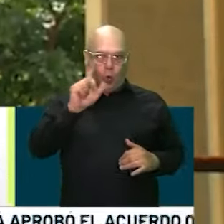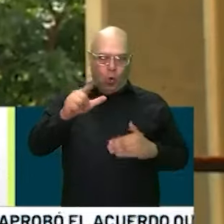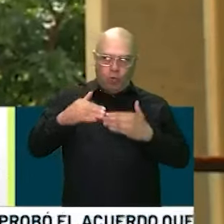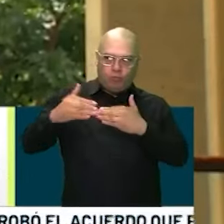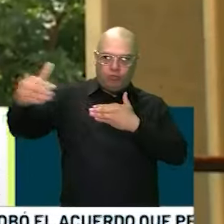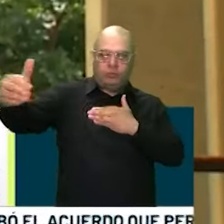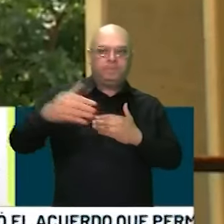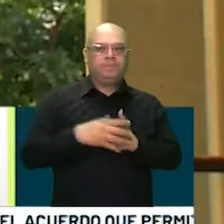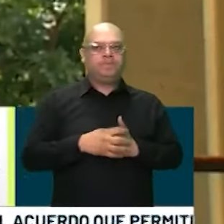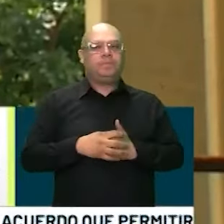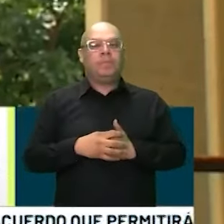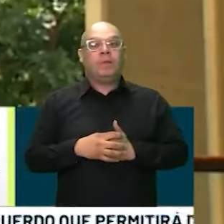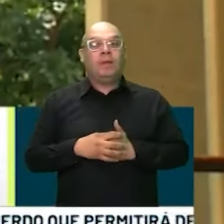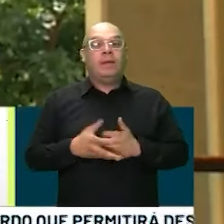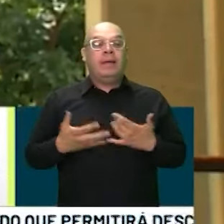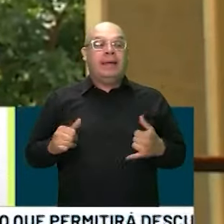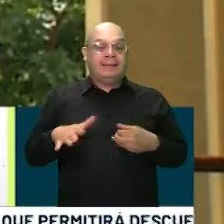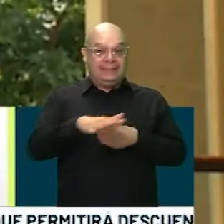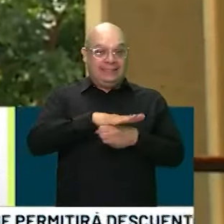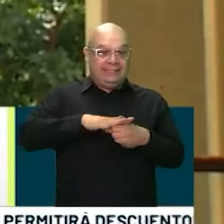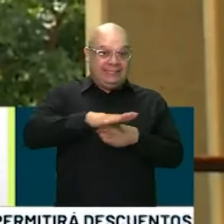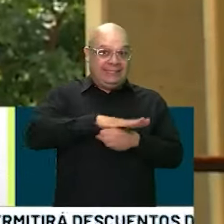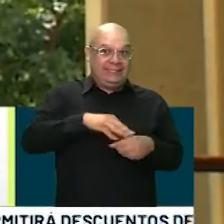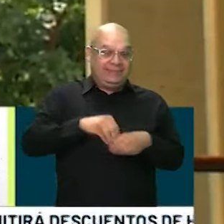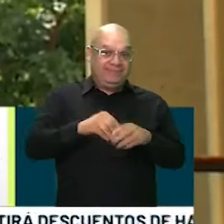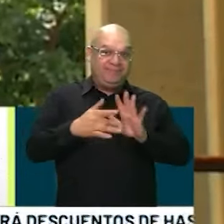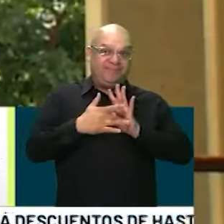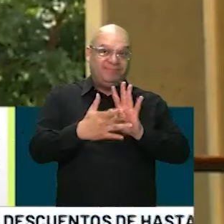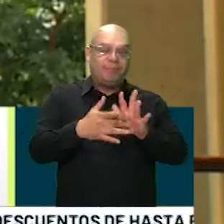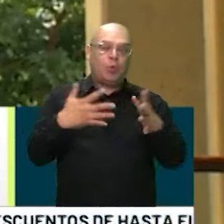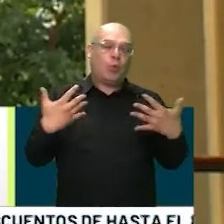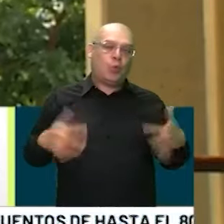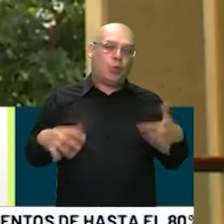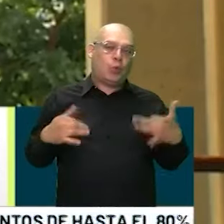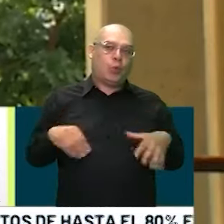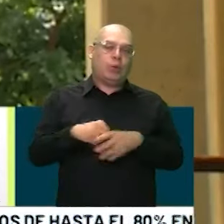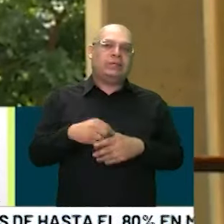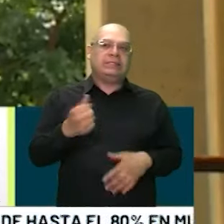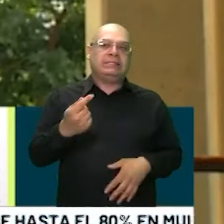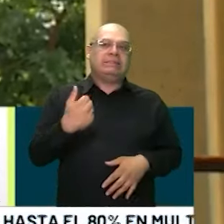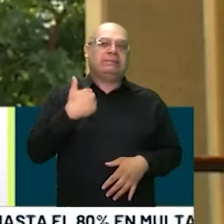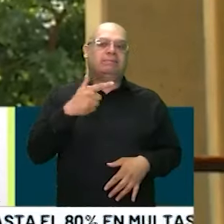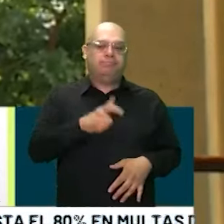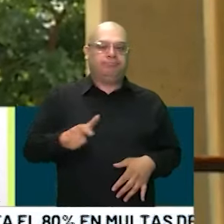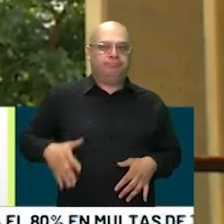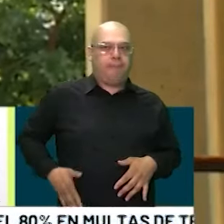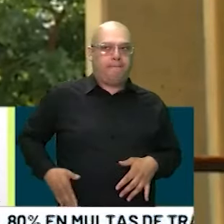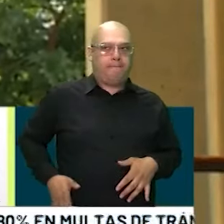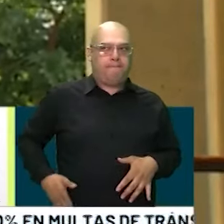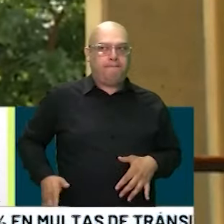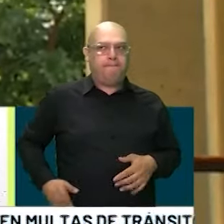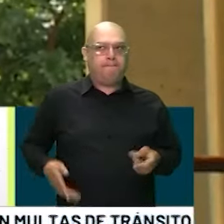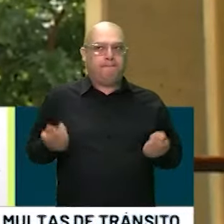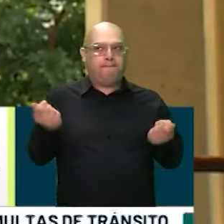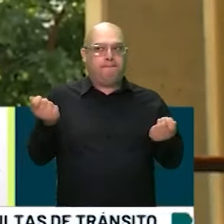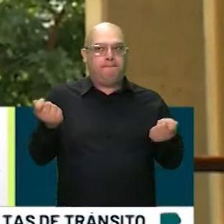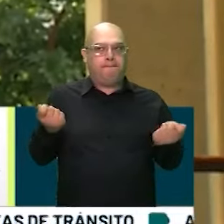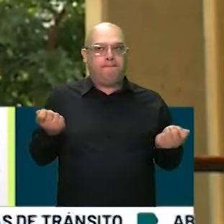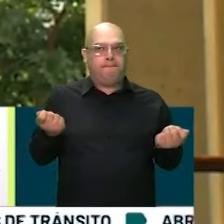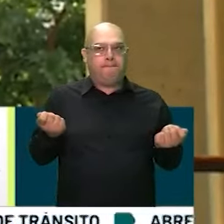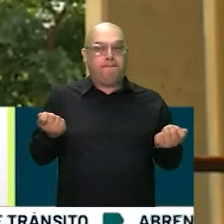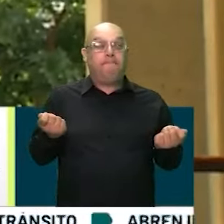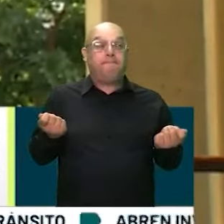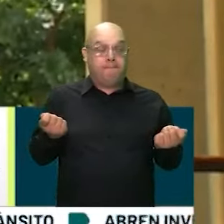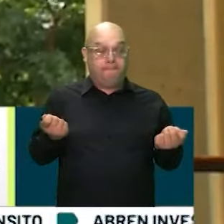dice que esta situación va a repercutir significativamente en el bolsillo de los colombianos, pues aún el país debe